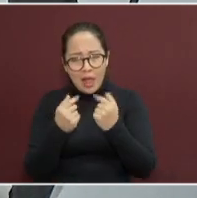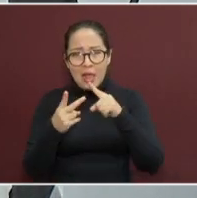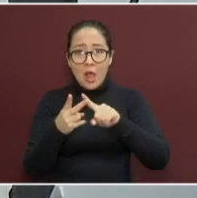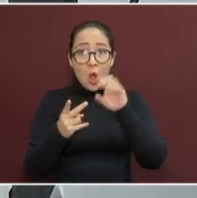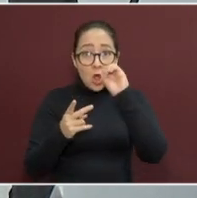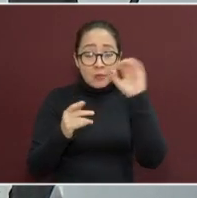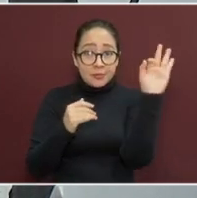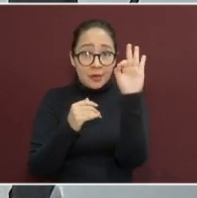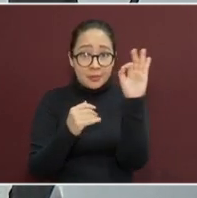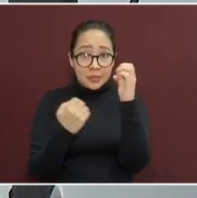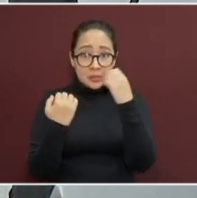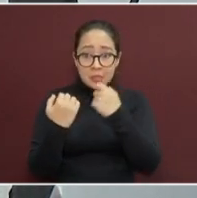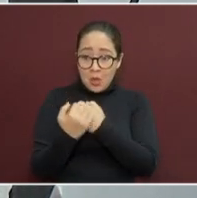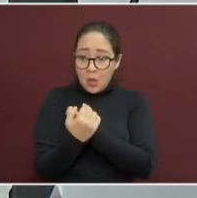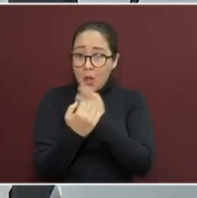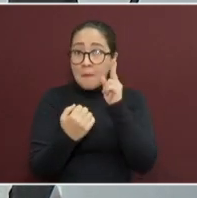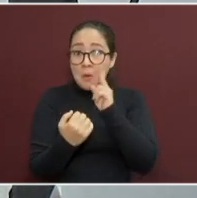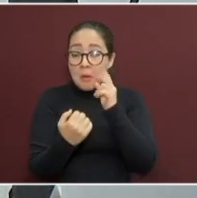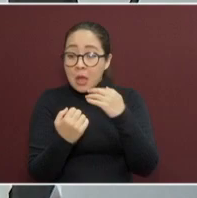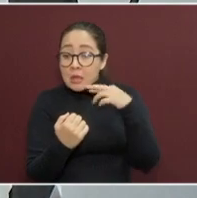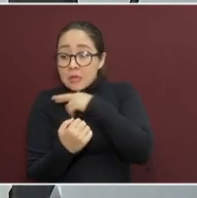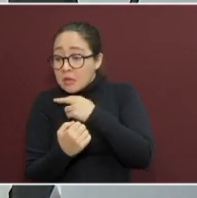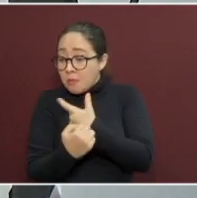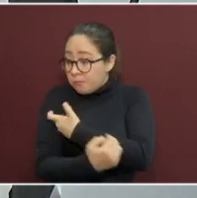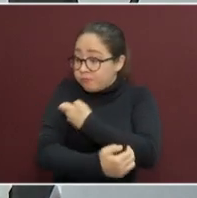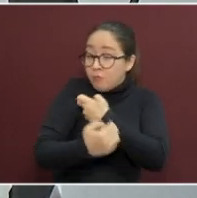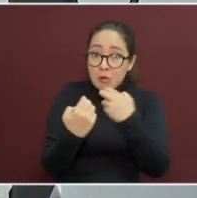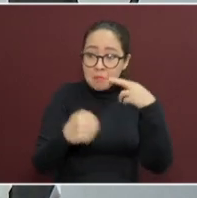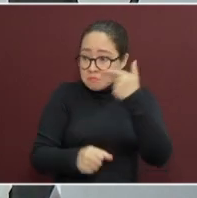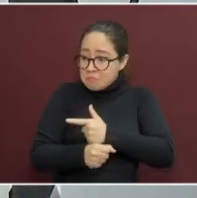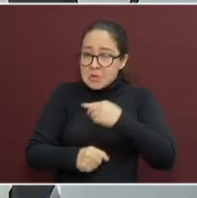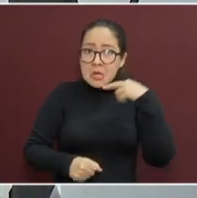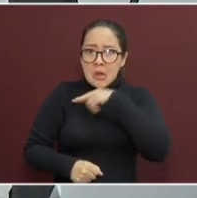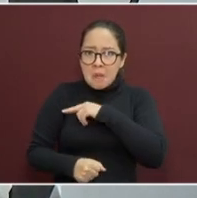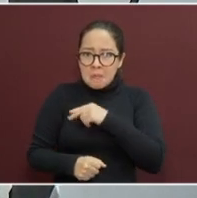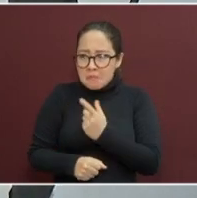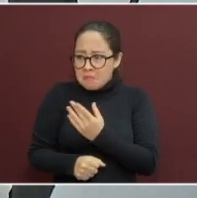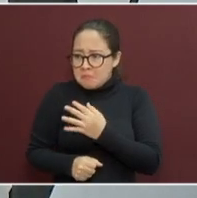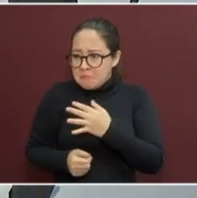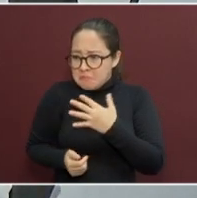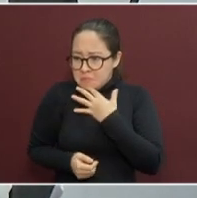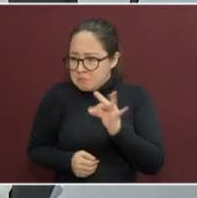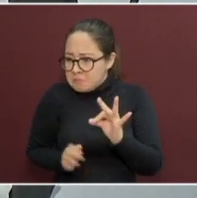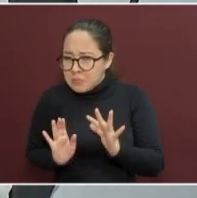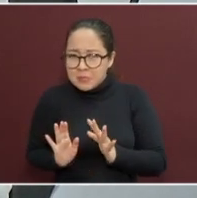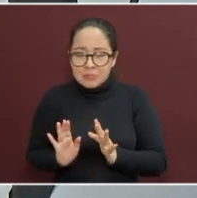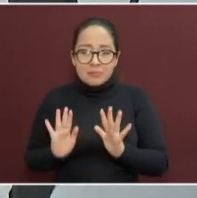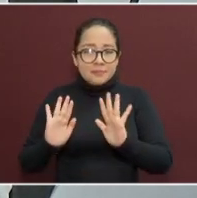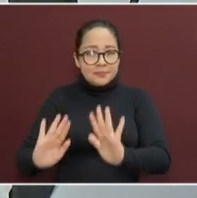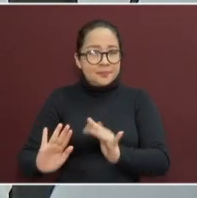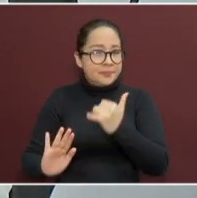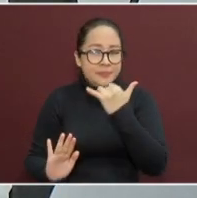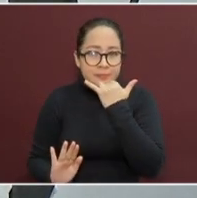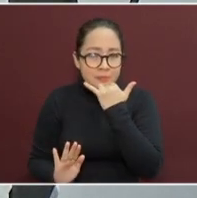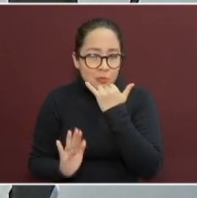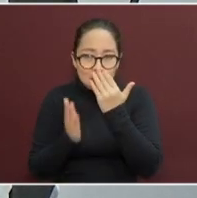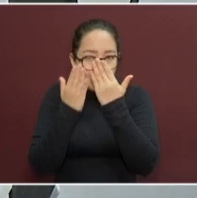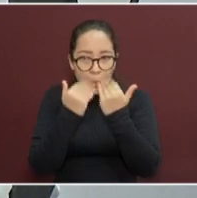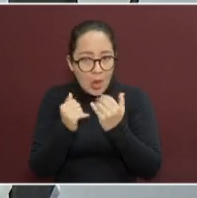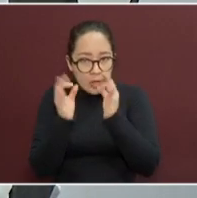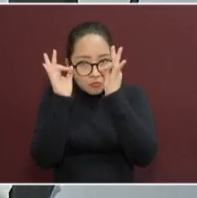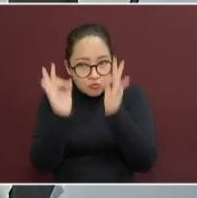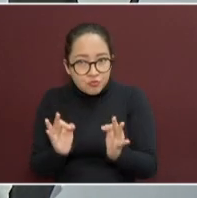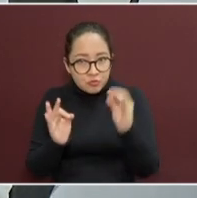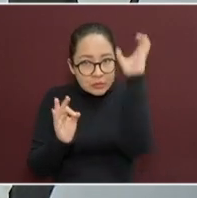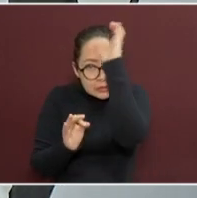porque estas pruebas tienen una bajísima capacidad de certeza en sus resultados